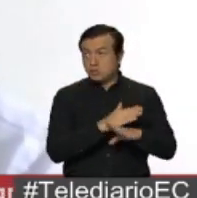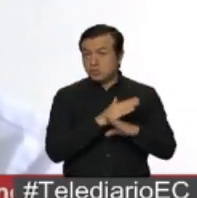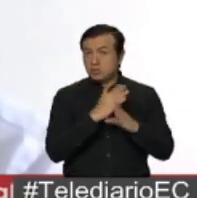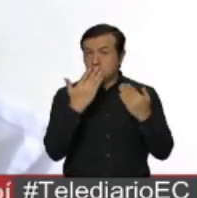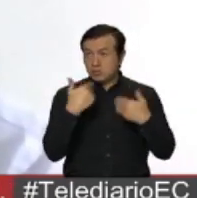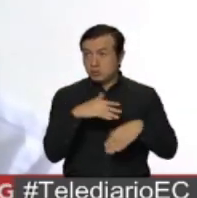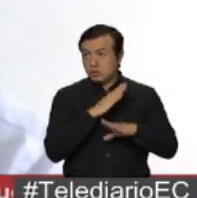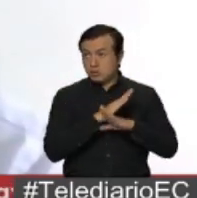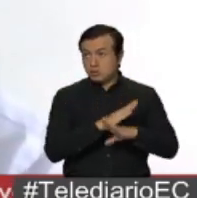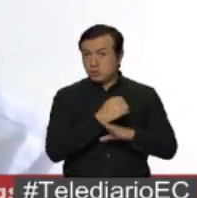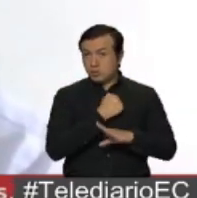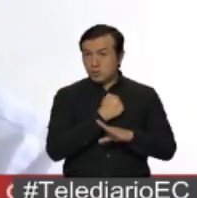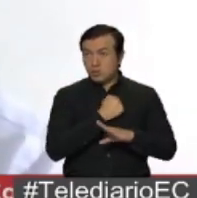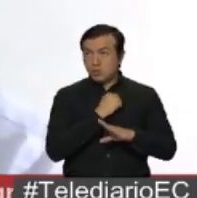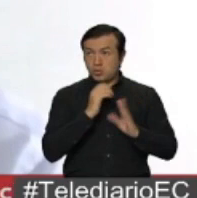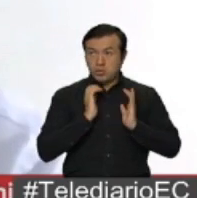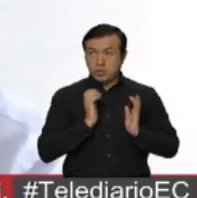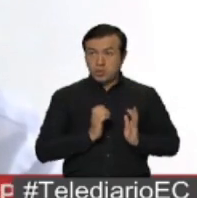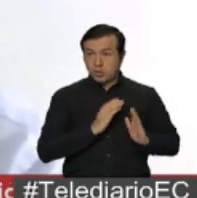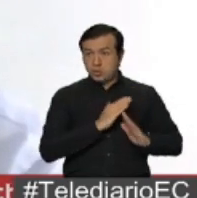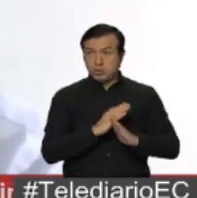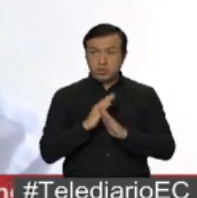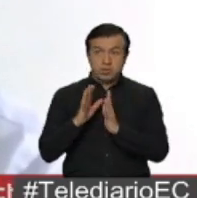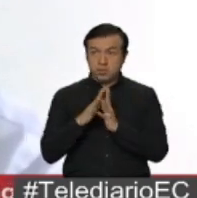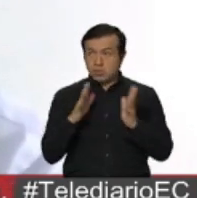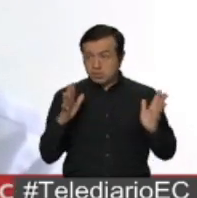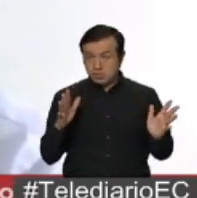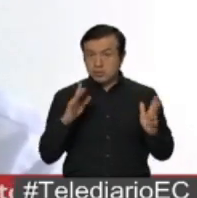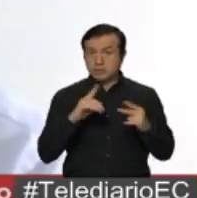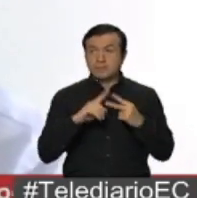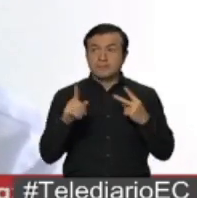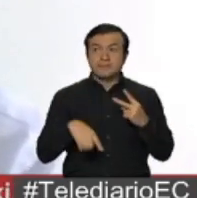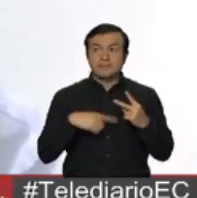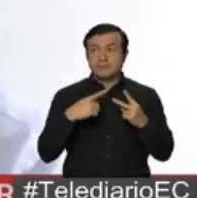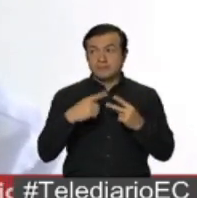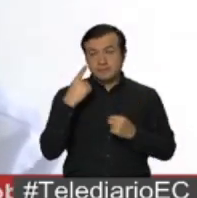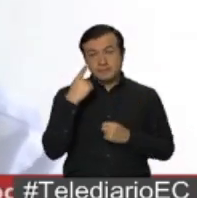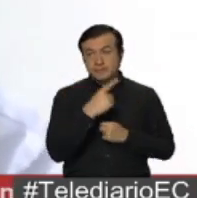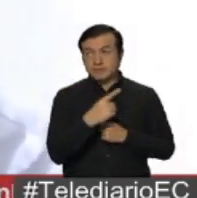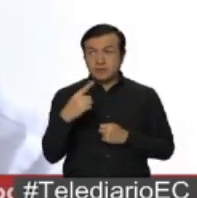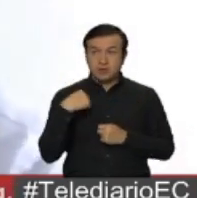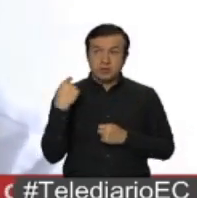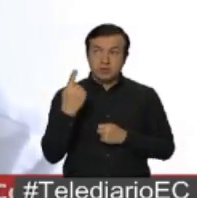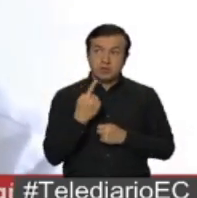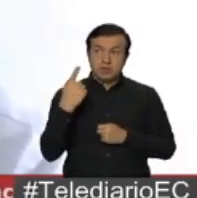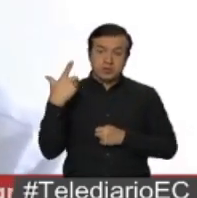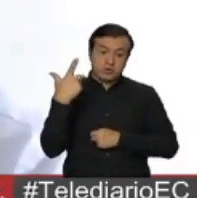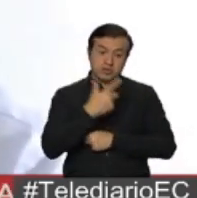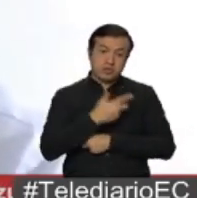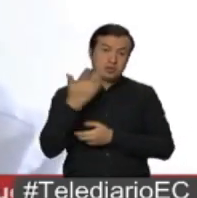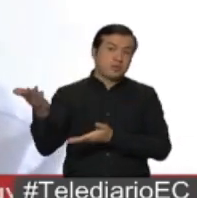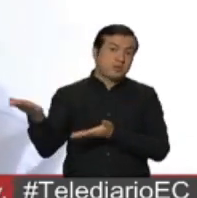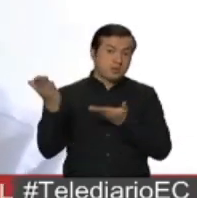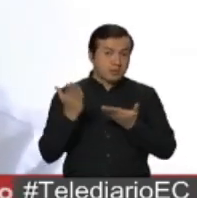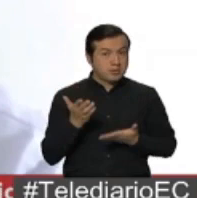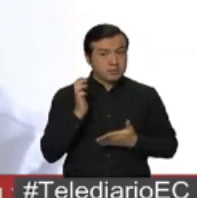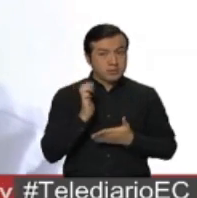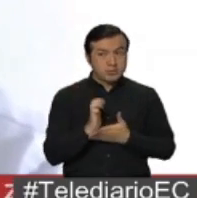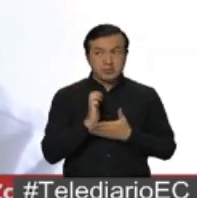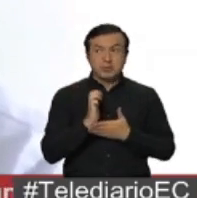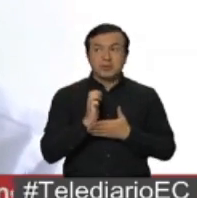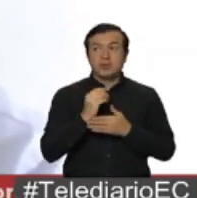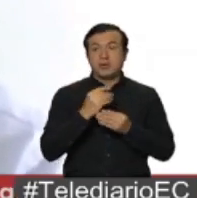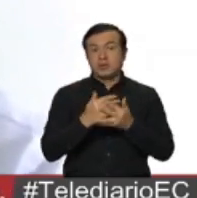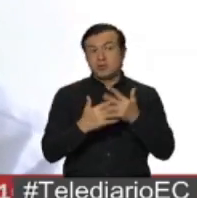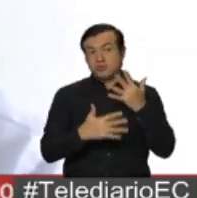ya sin vacuna claro el el otro reto es que a nosotros nos llegue la vacuna nos pondríamos en una